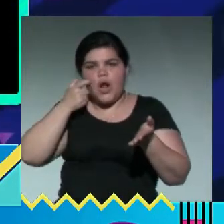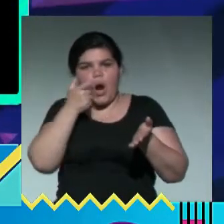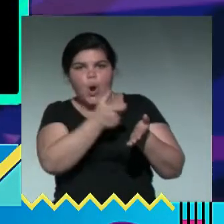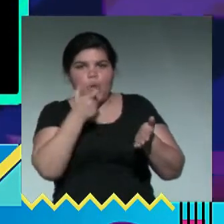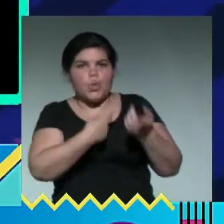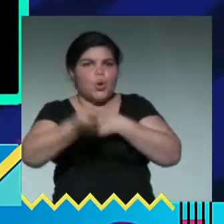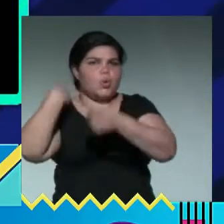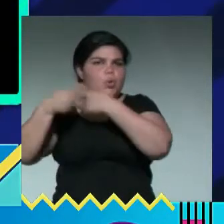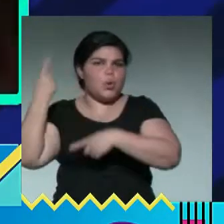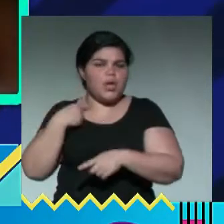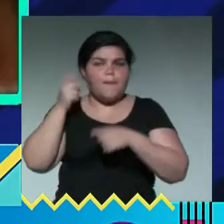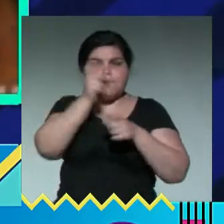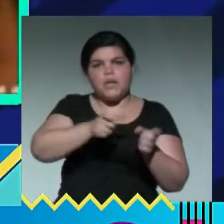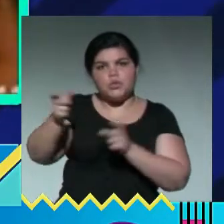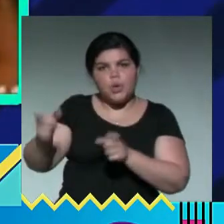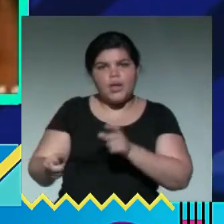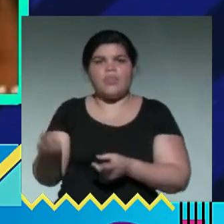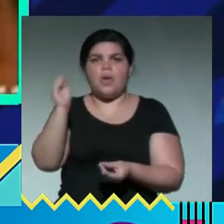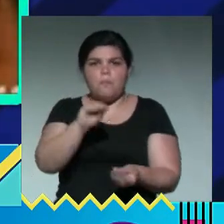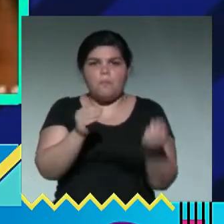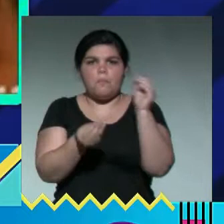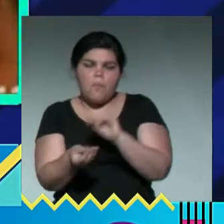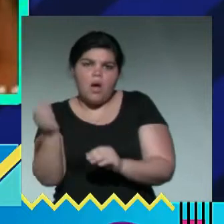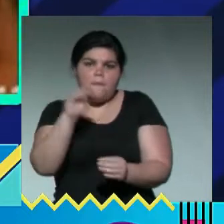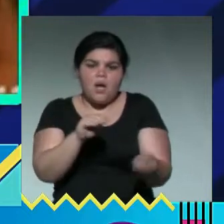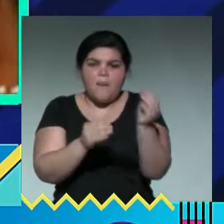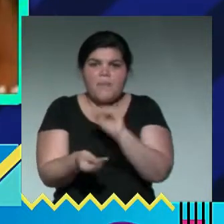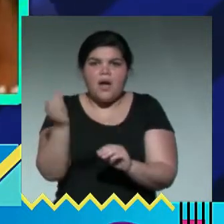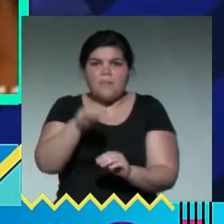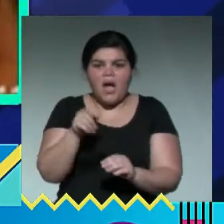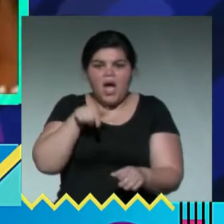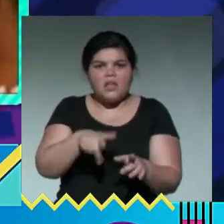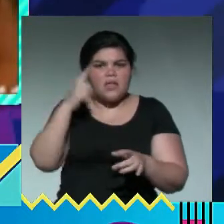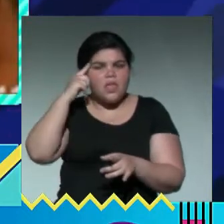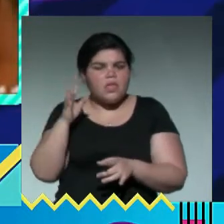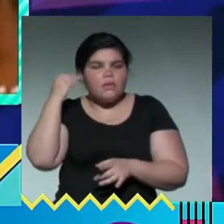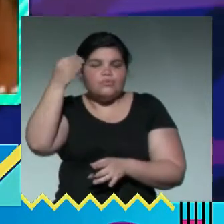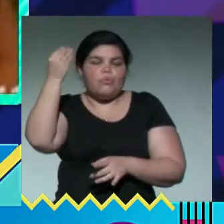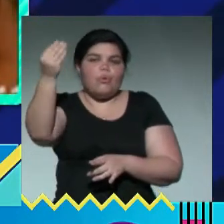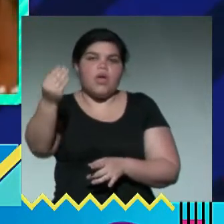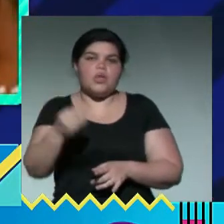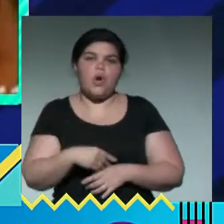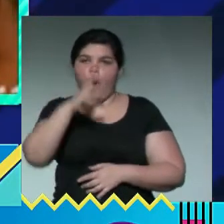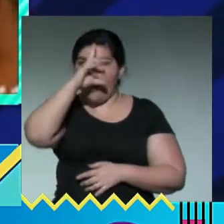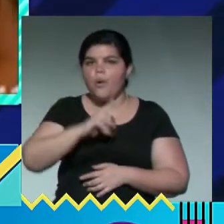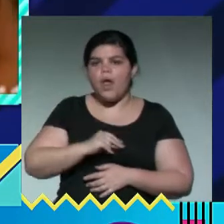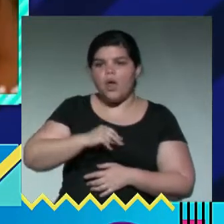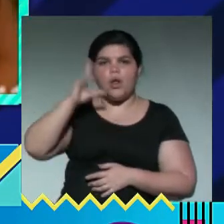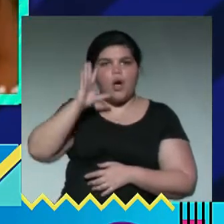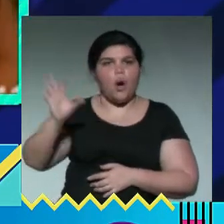van haciendo la historia, le van imprimiendo también sus imaginarios, sus valores, sus